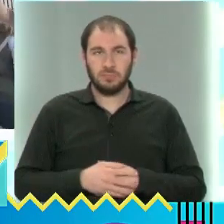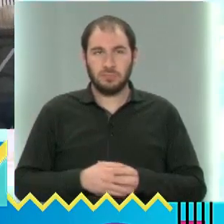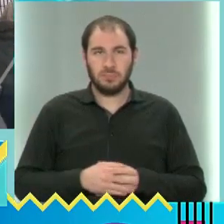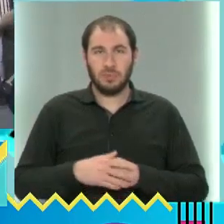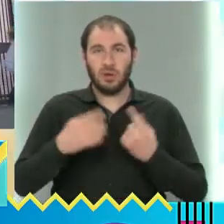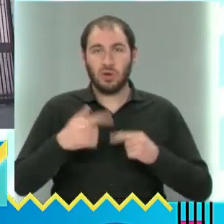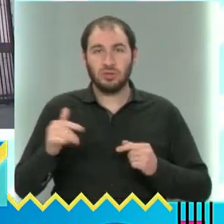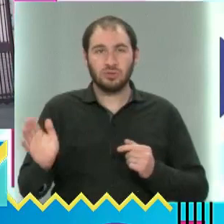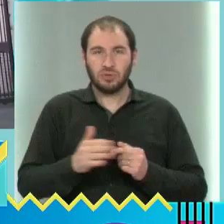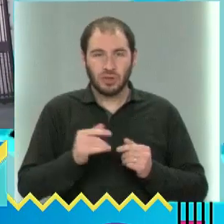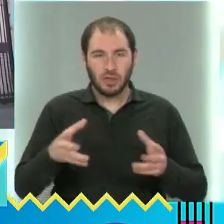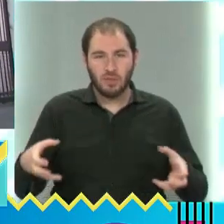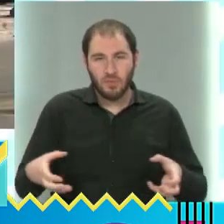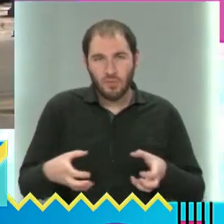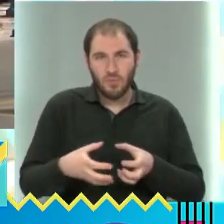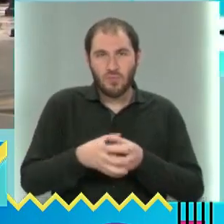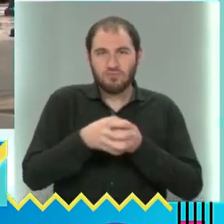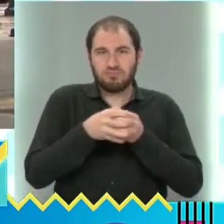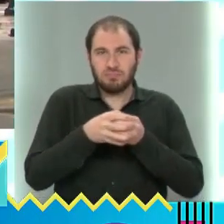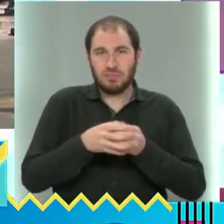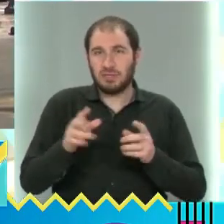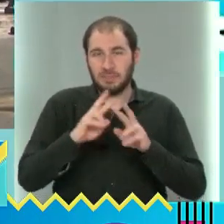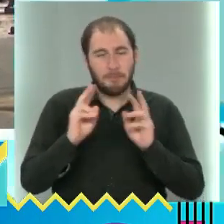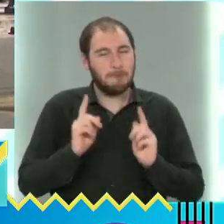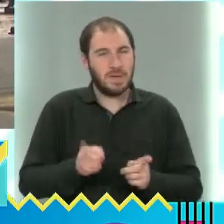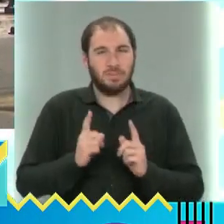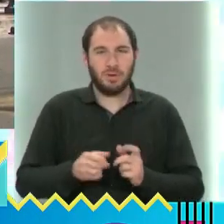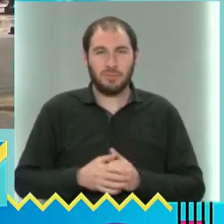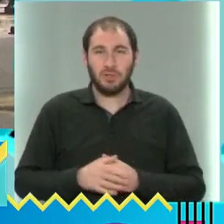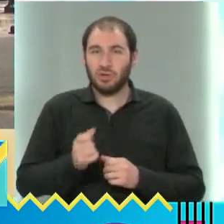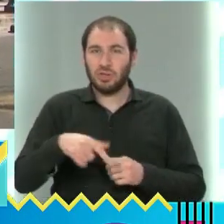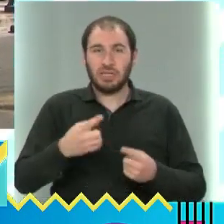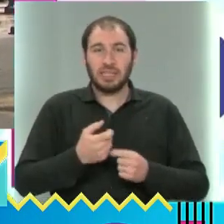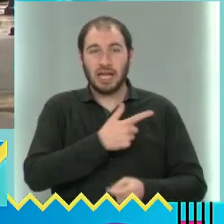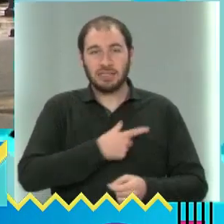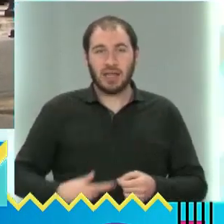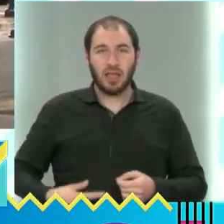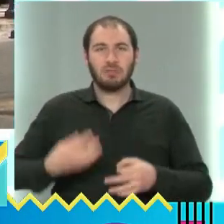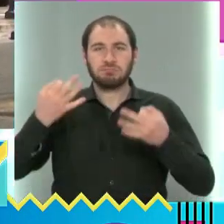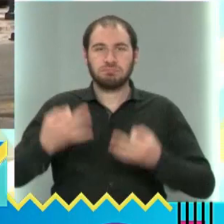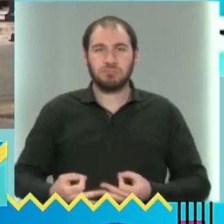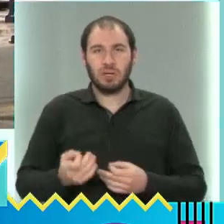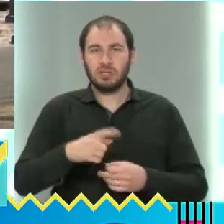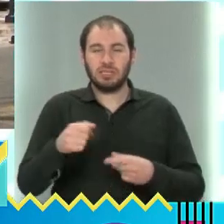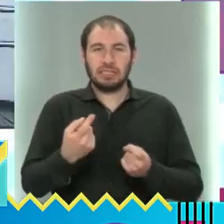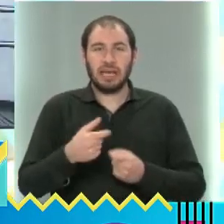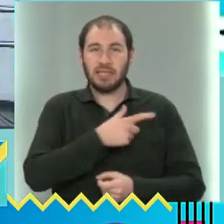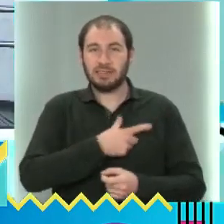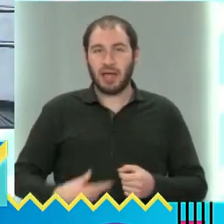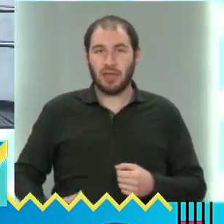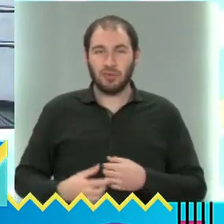Las cosas se van centralizando y caemos en el mismo tema. Necesitamos un Estado eficiente, necesitamos un